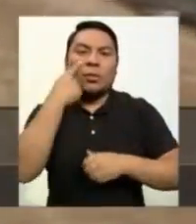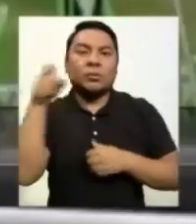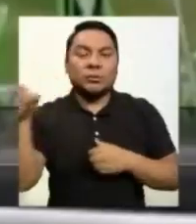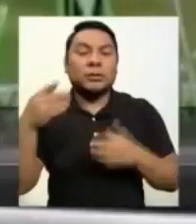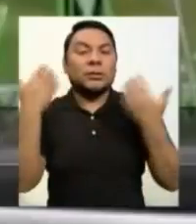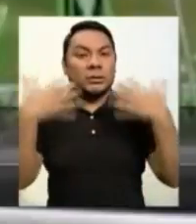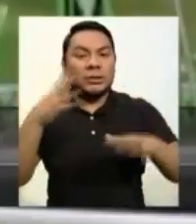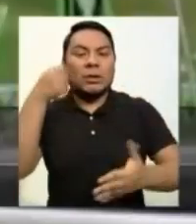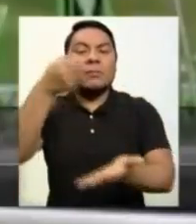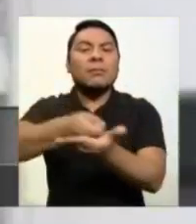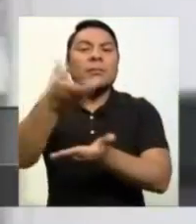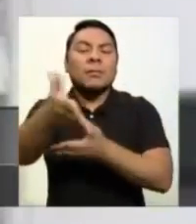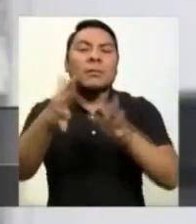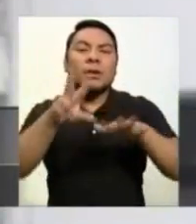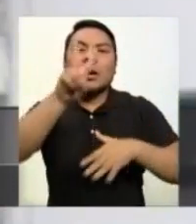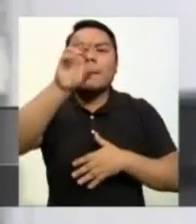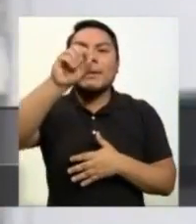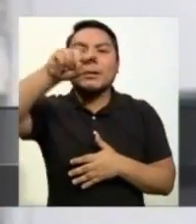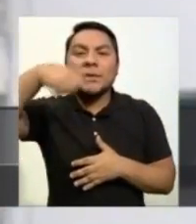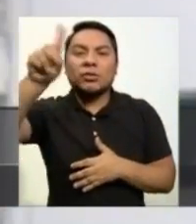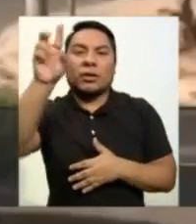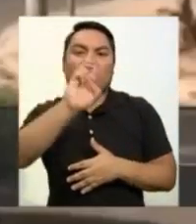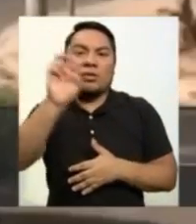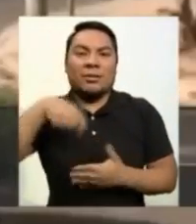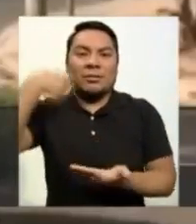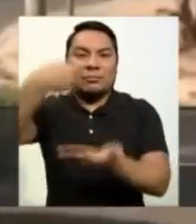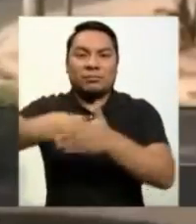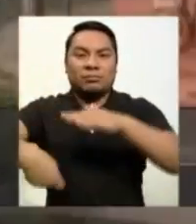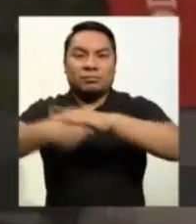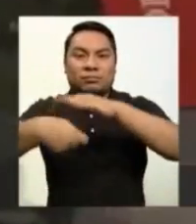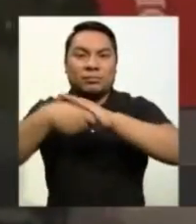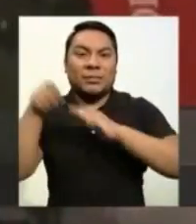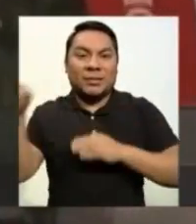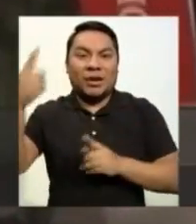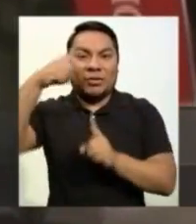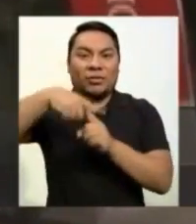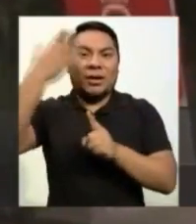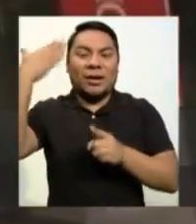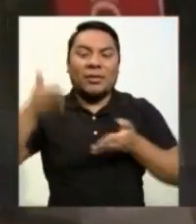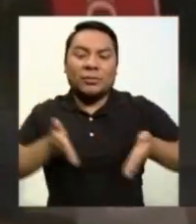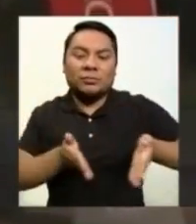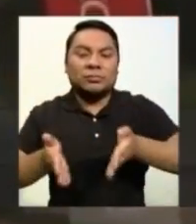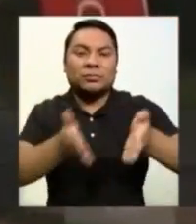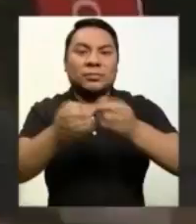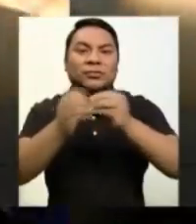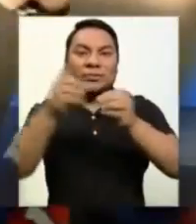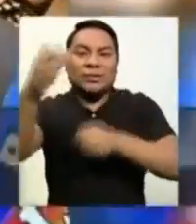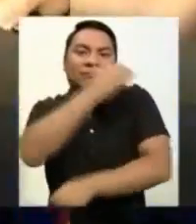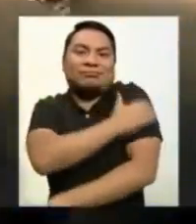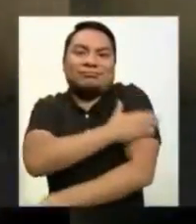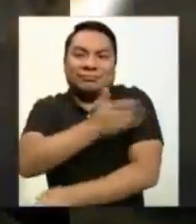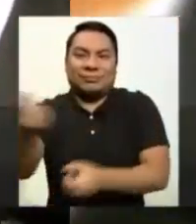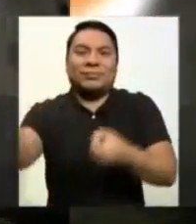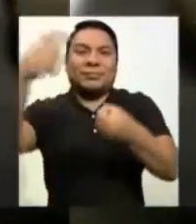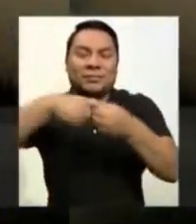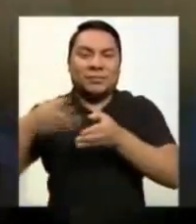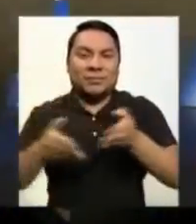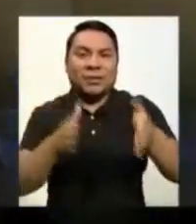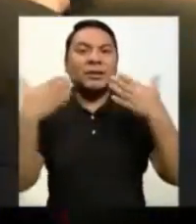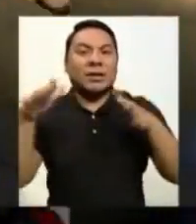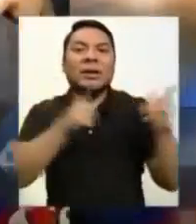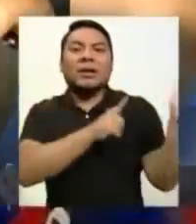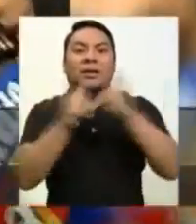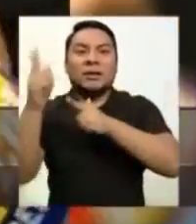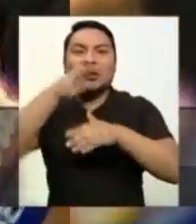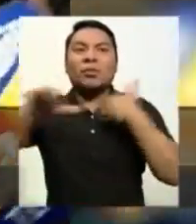presunto pago de una coima de 20 millones de dólares para favorecer a Odebrecht en la licitación de la carretera interoceánica sur, dijo: "Estoy dispuesto a